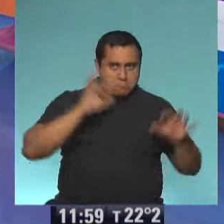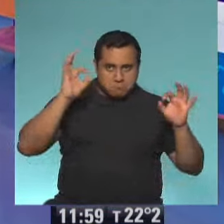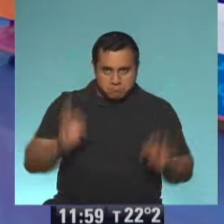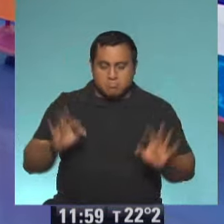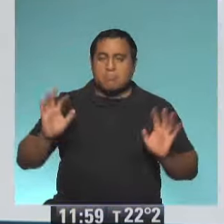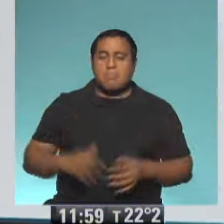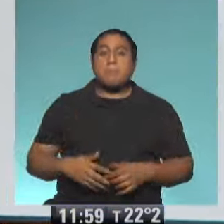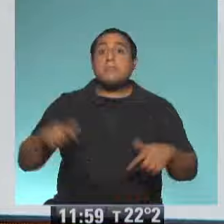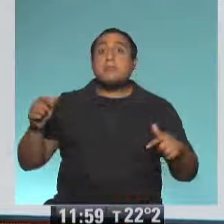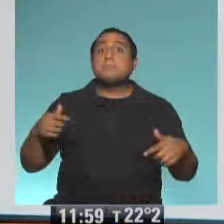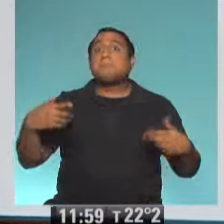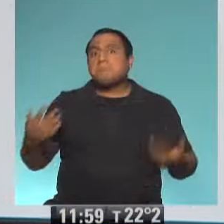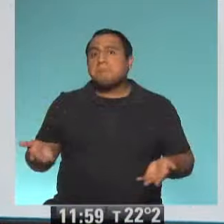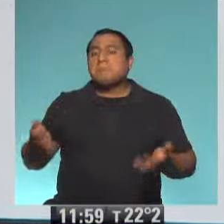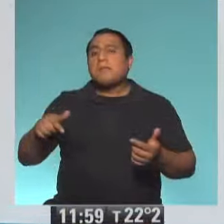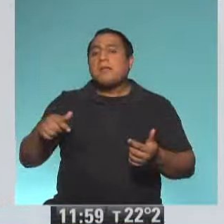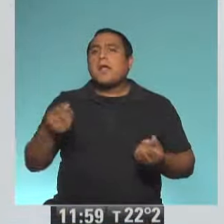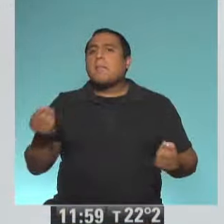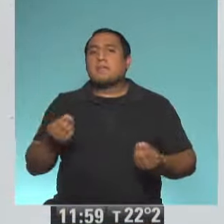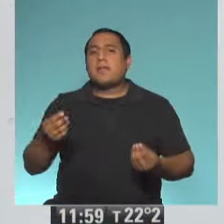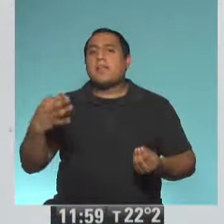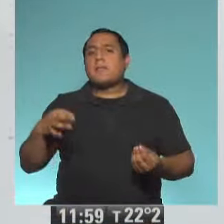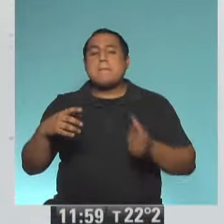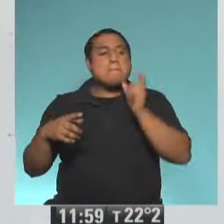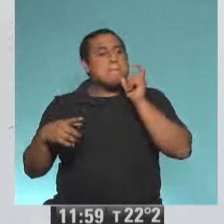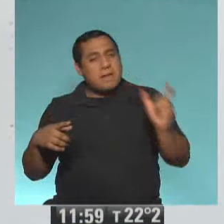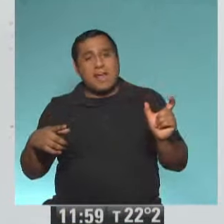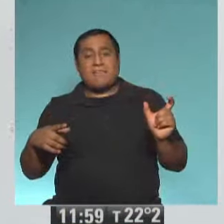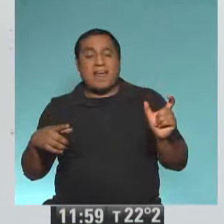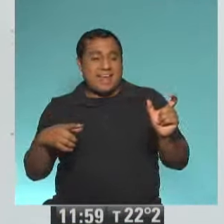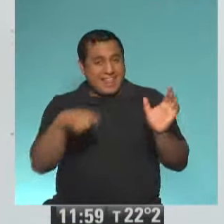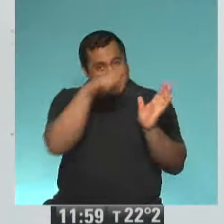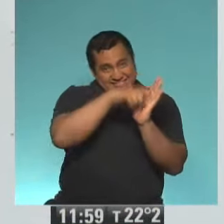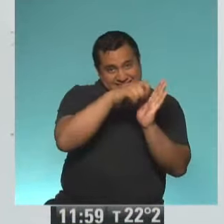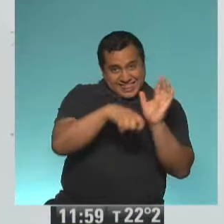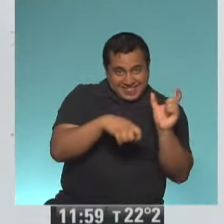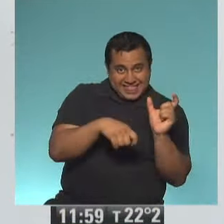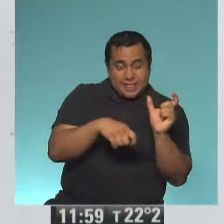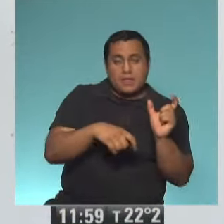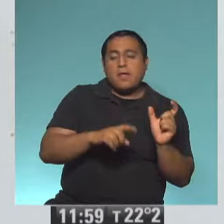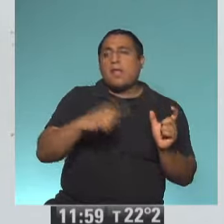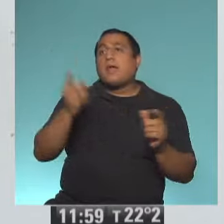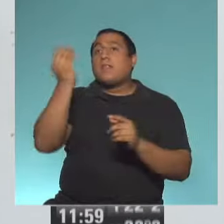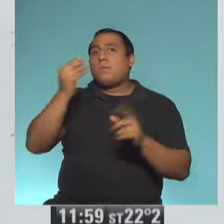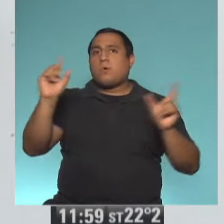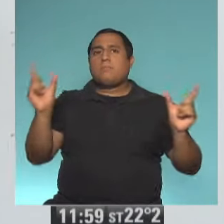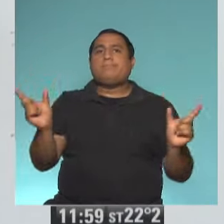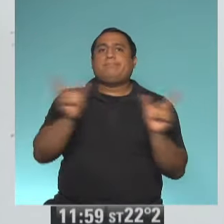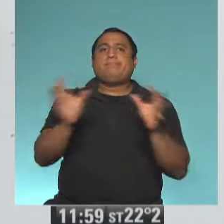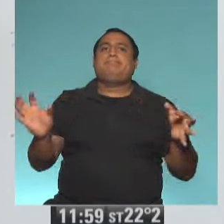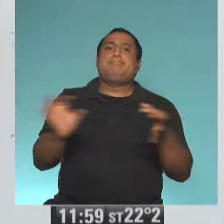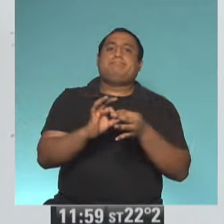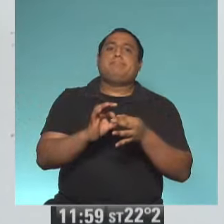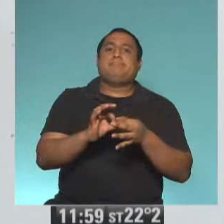Y entonces lo que va a pasar es que vamos a tener que unir la palabra escrita con la imagen. Y son